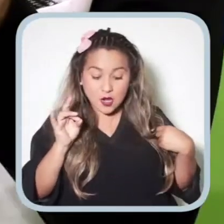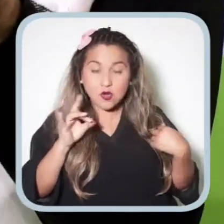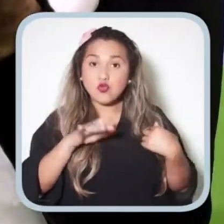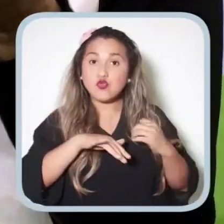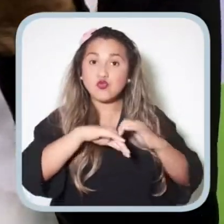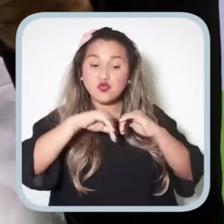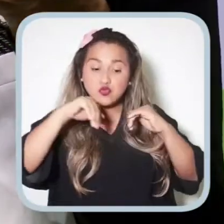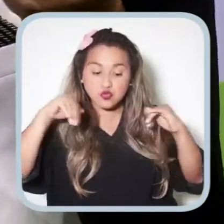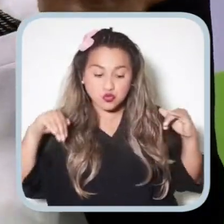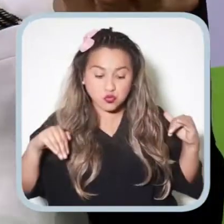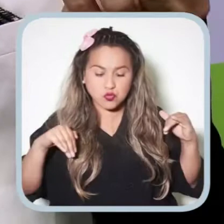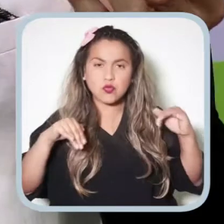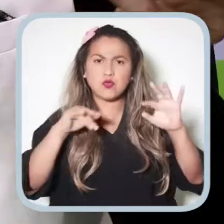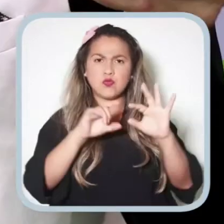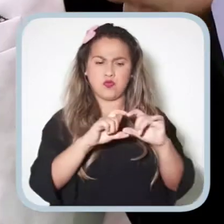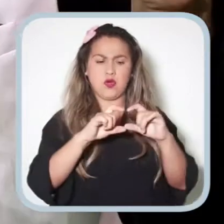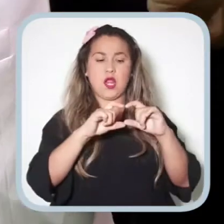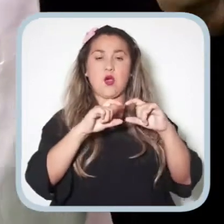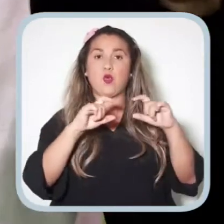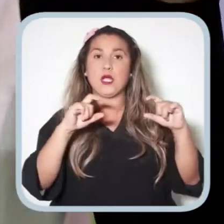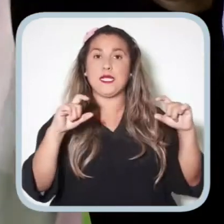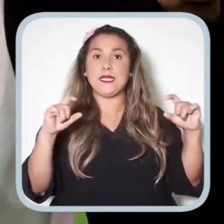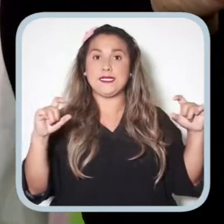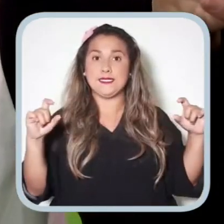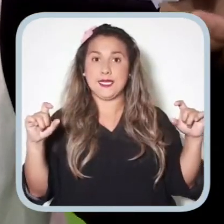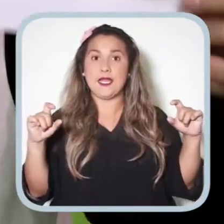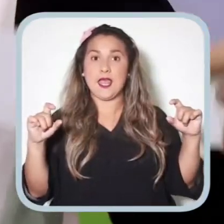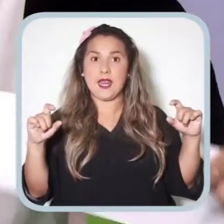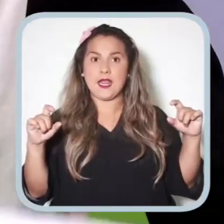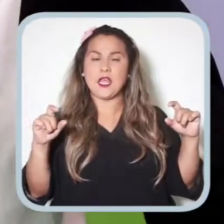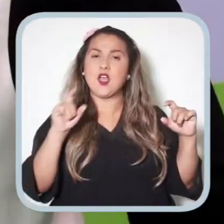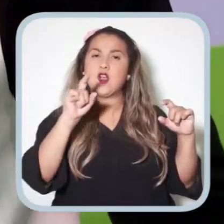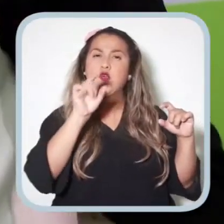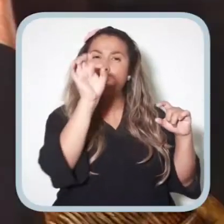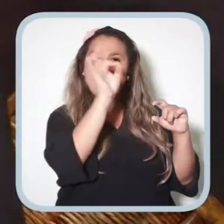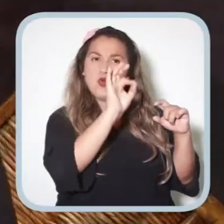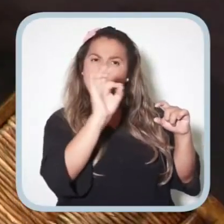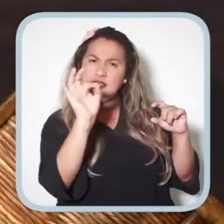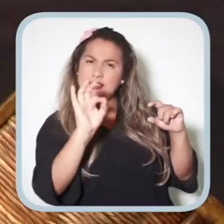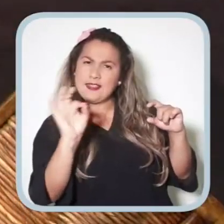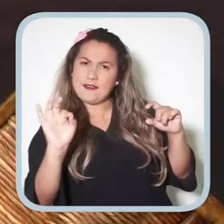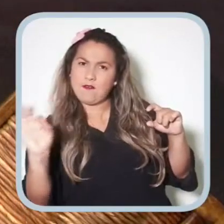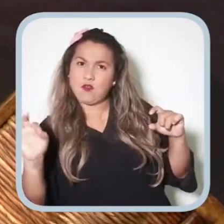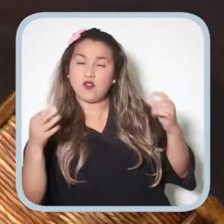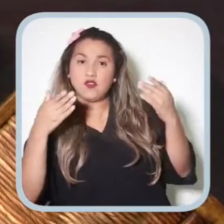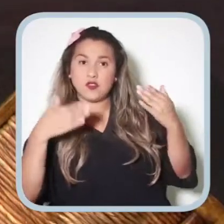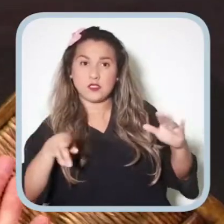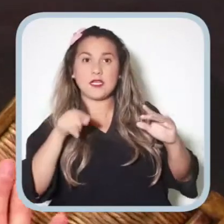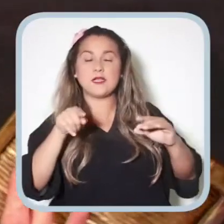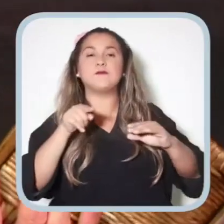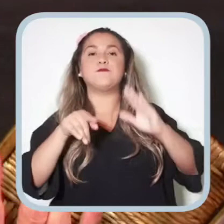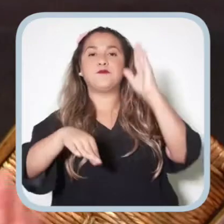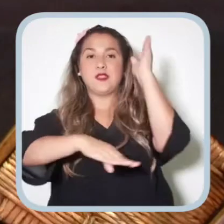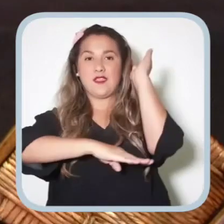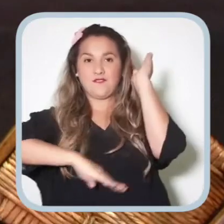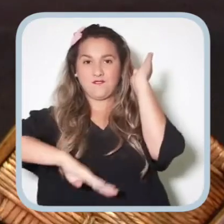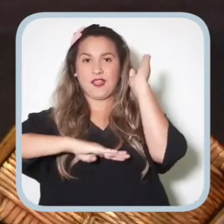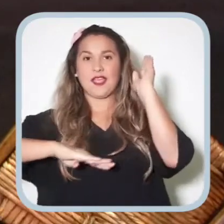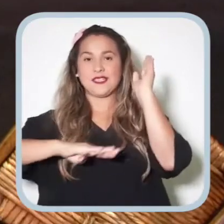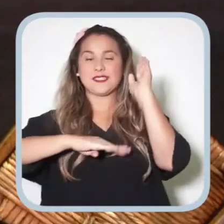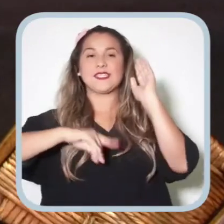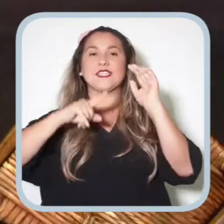una wincha larga con una figura ya prehecha. Va a ser la base de nuestro gorro